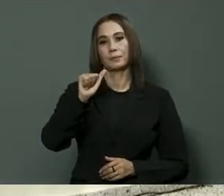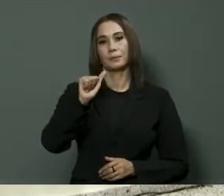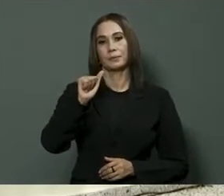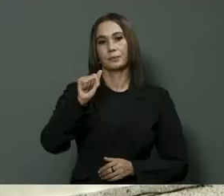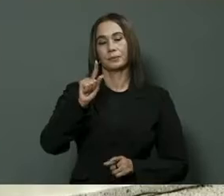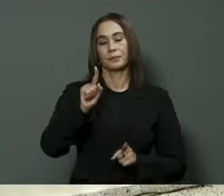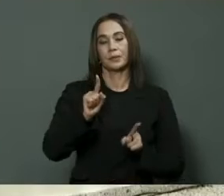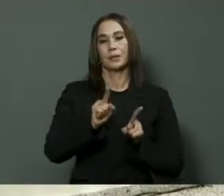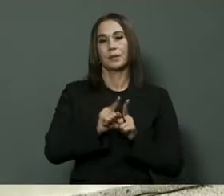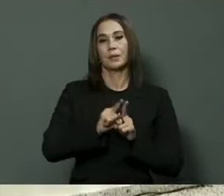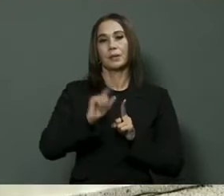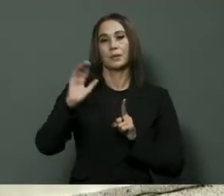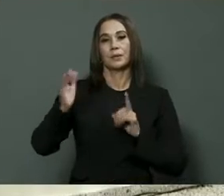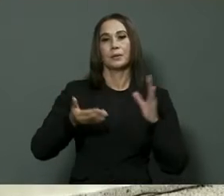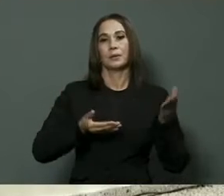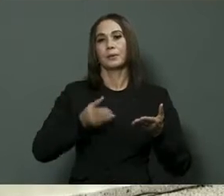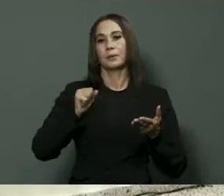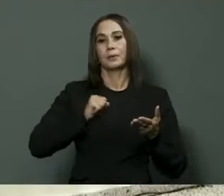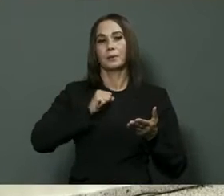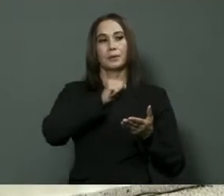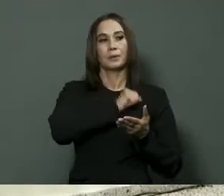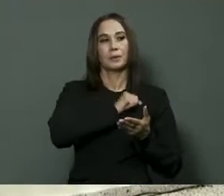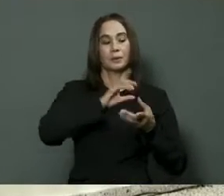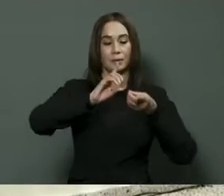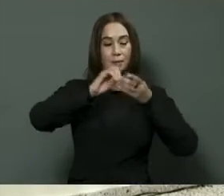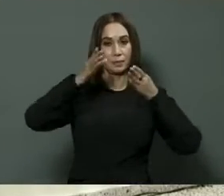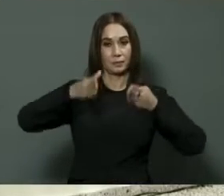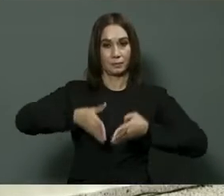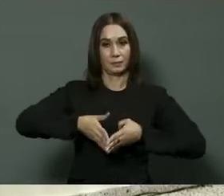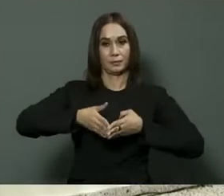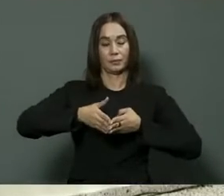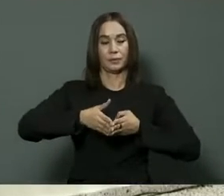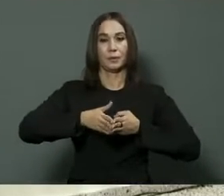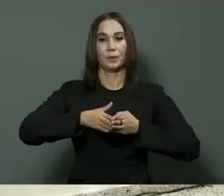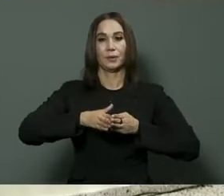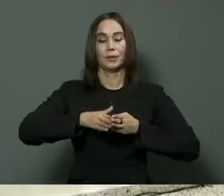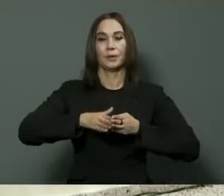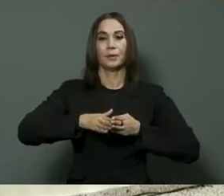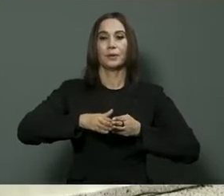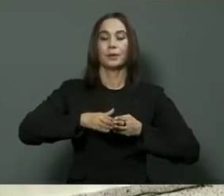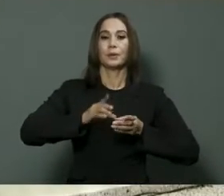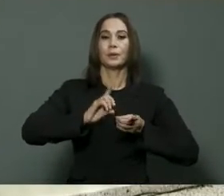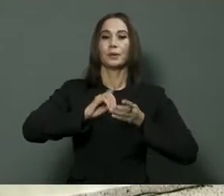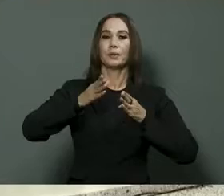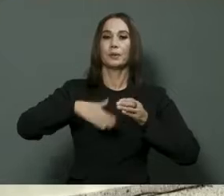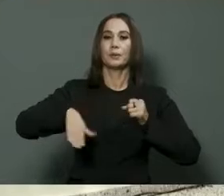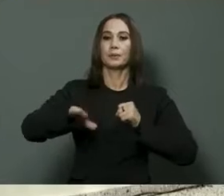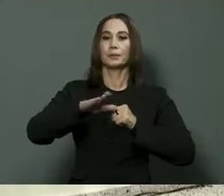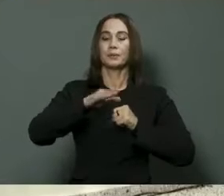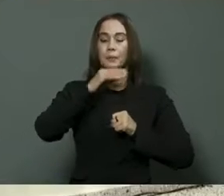y al señor Director General de la